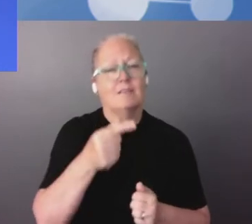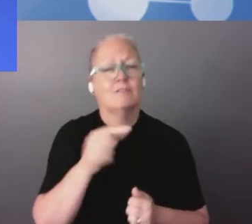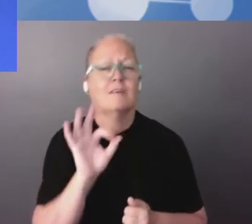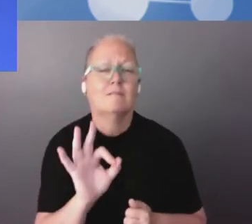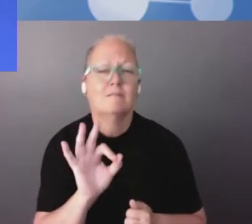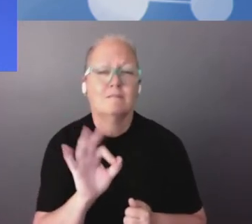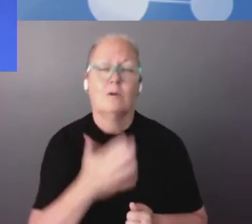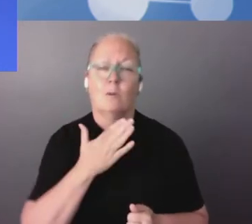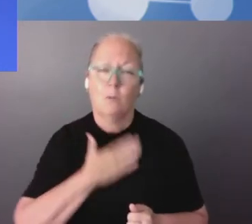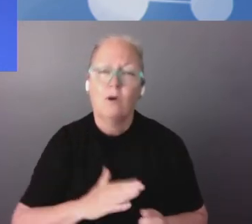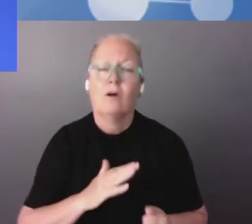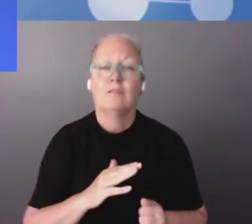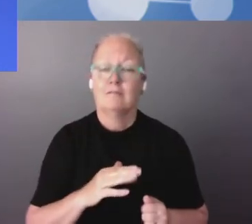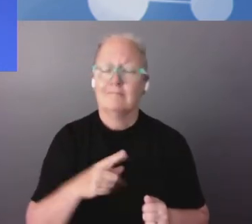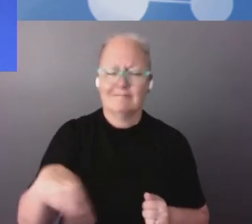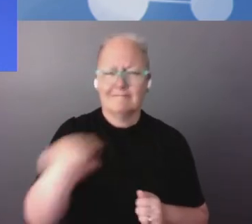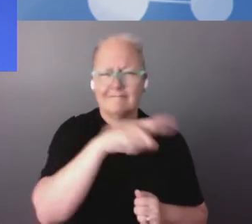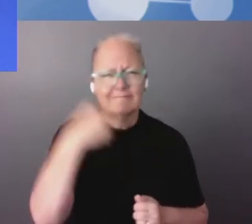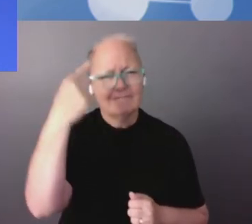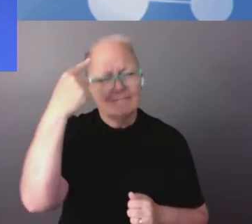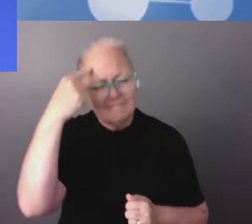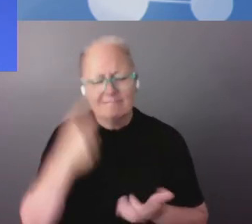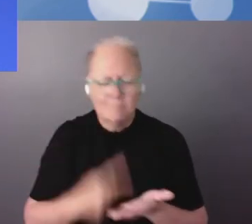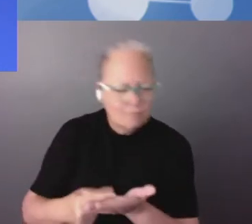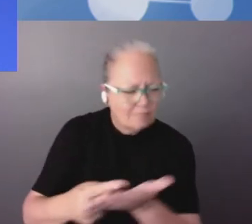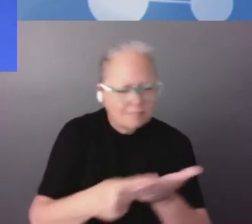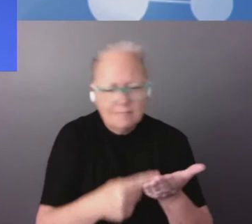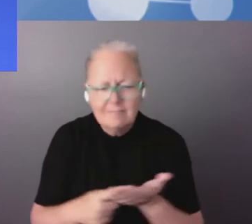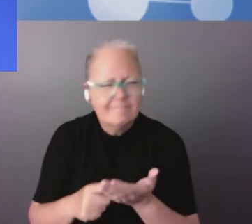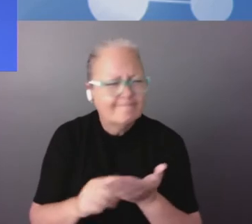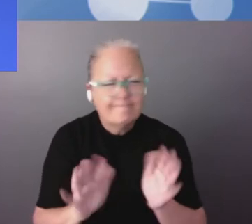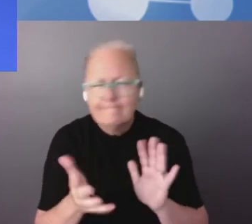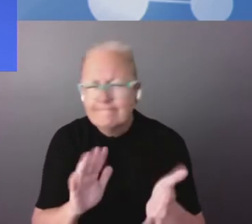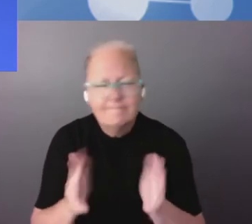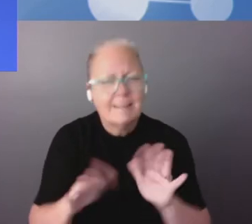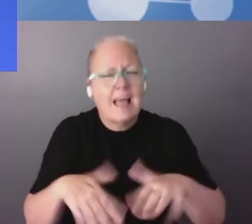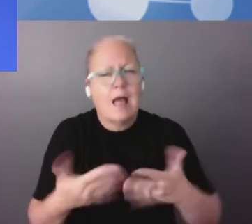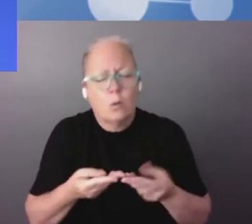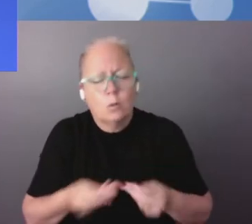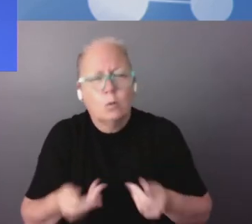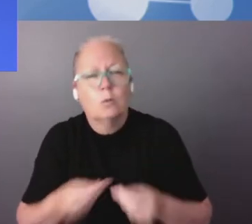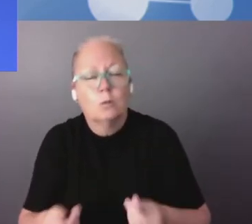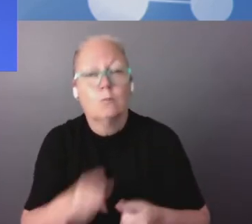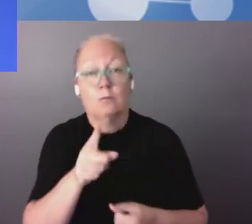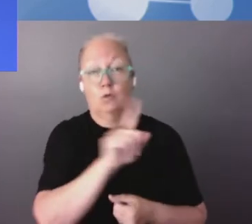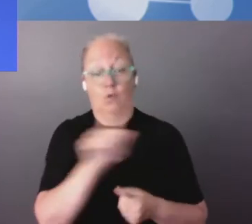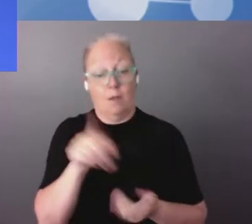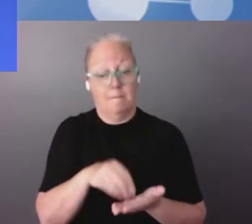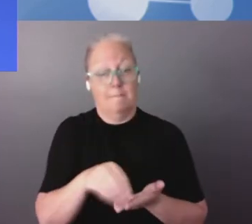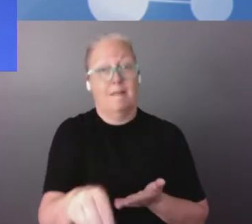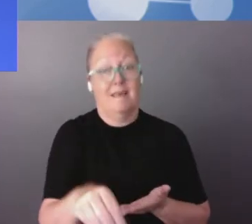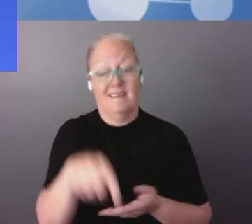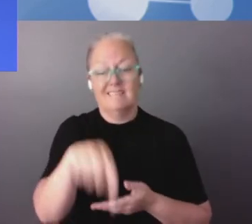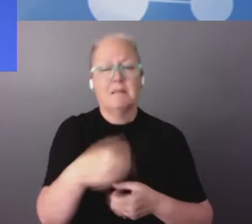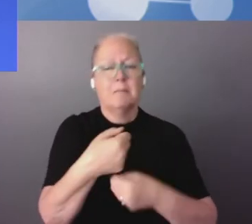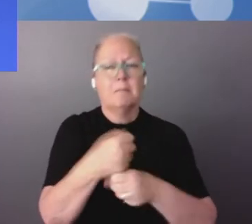a la gestión de Internet. Si no pagas por un producto, tú te conviertes en un producto. Yo creo que esta